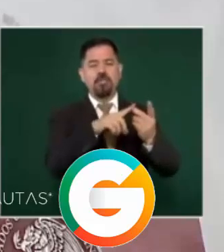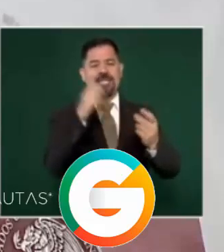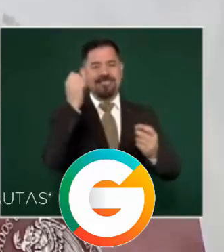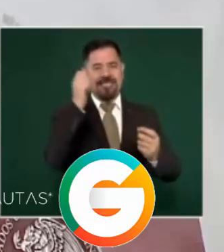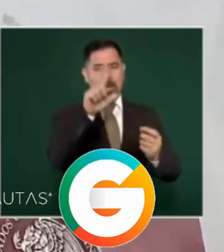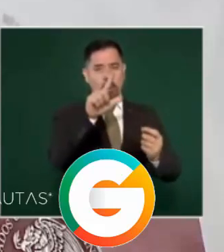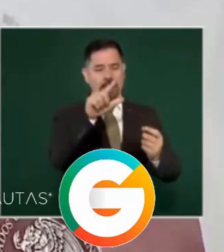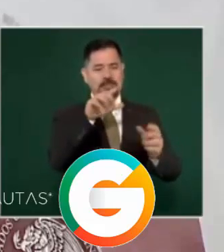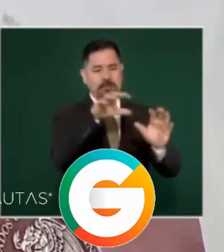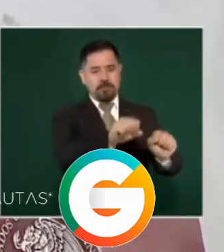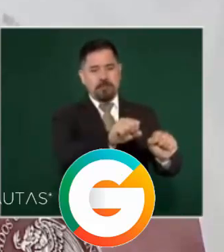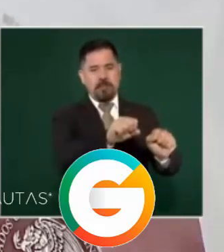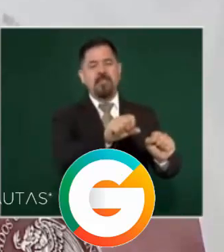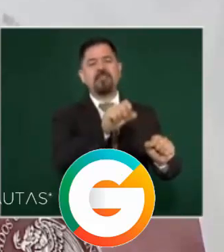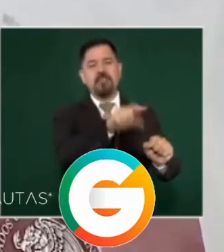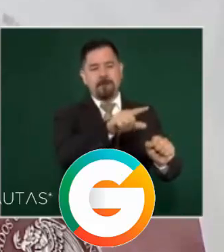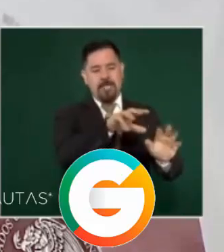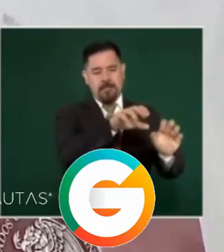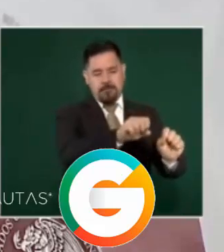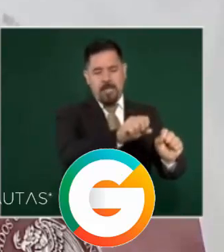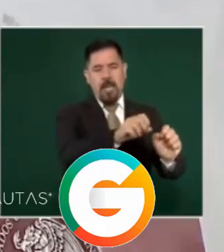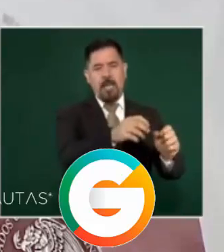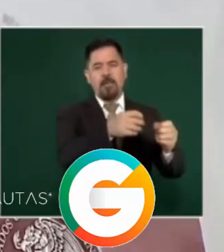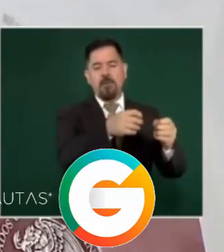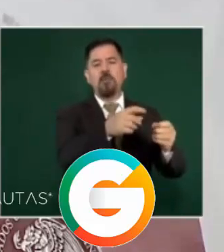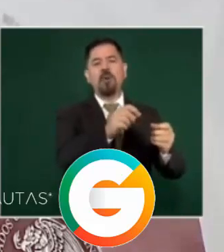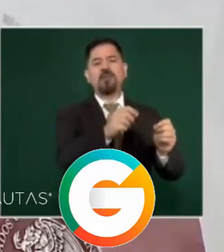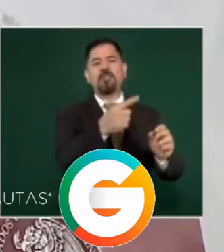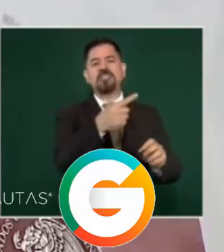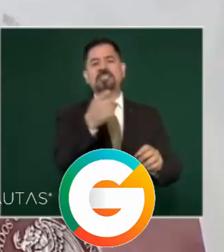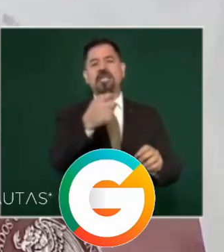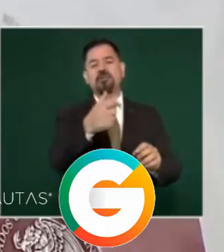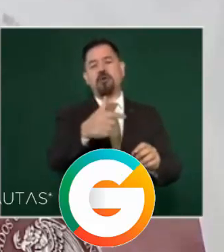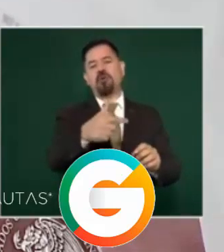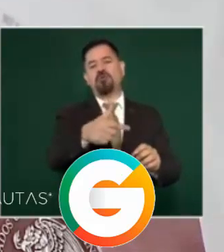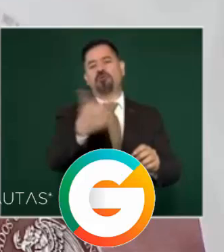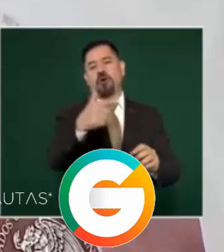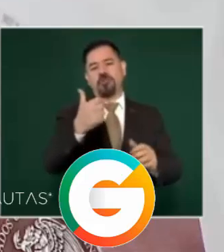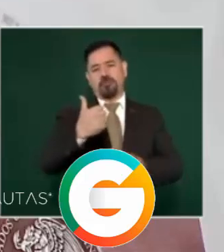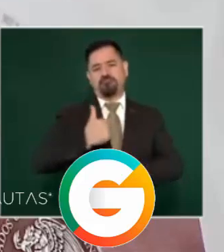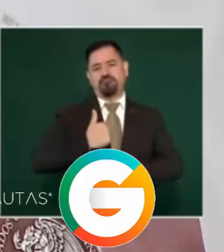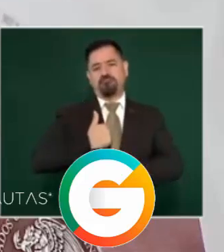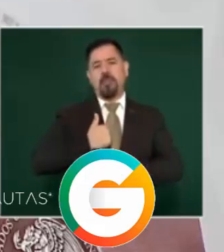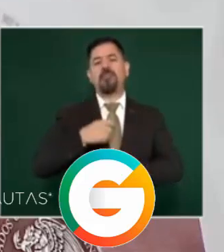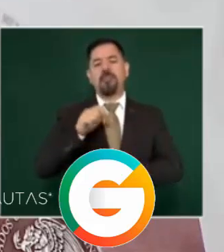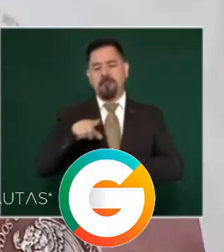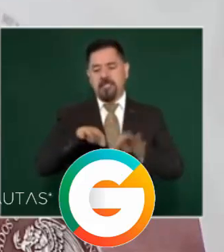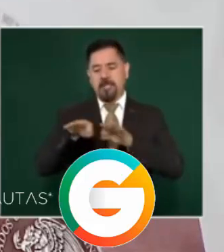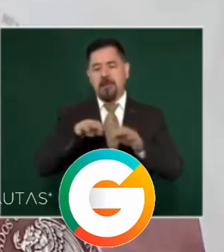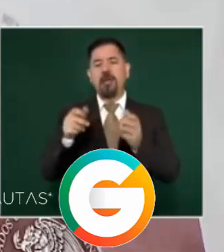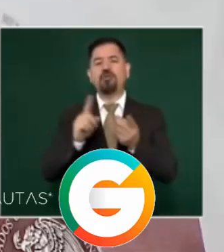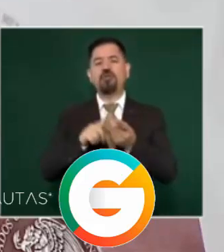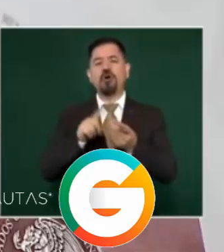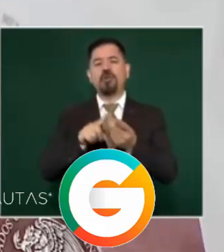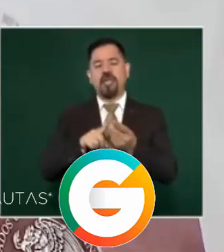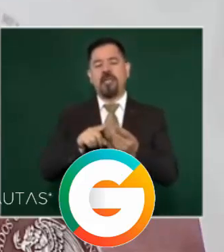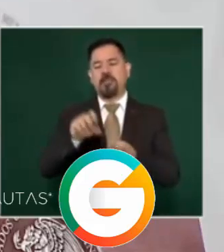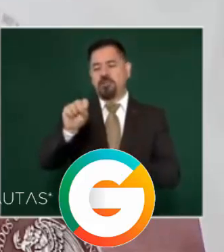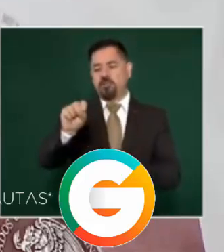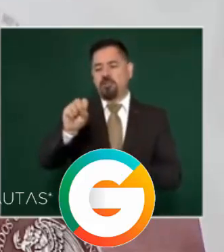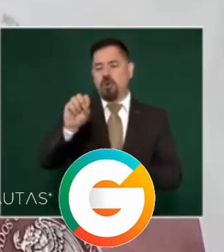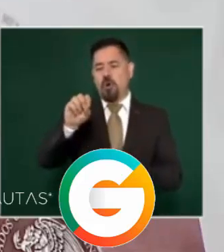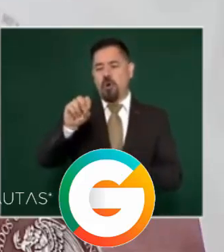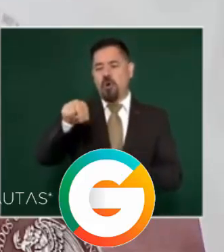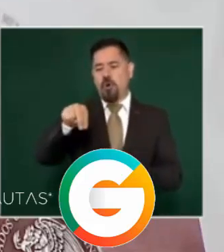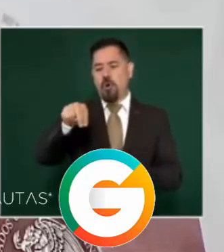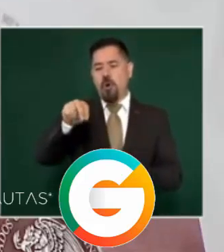Colorado y de Sonoita con 112 elementos y a partir del 1 de noviembre de este año